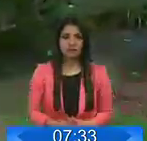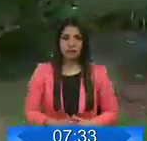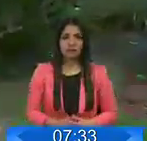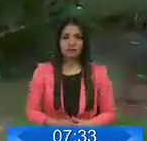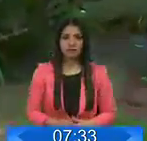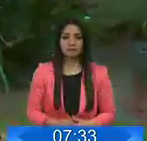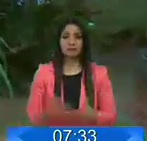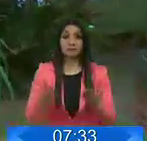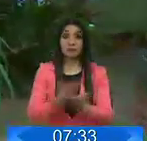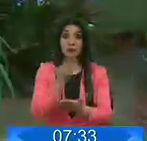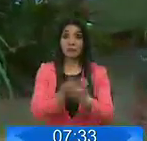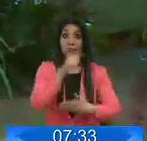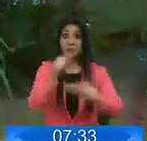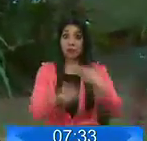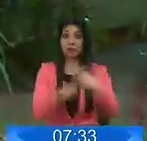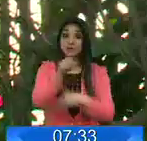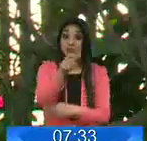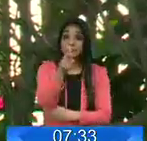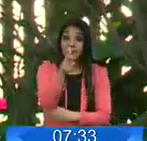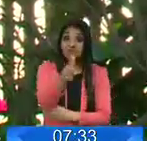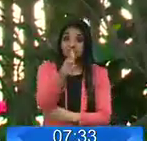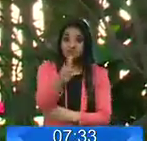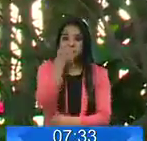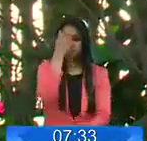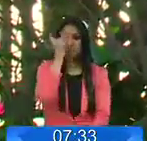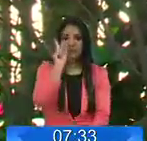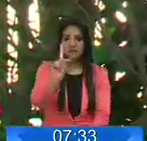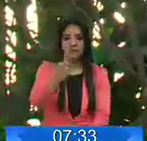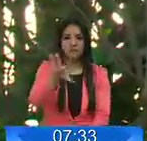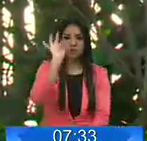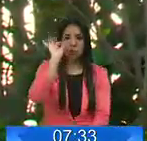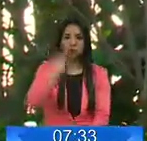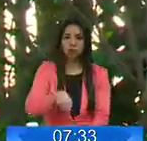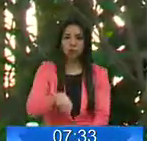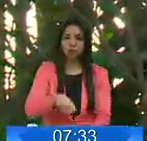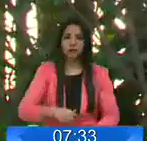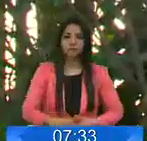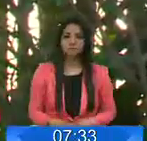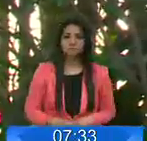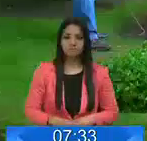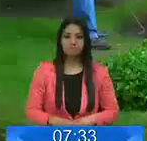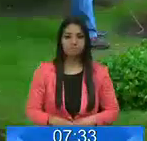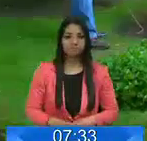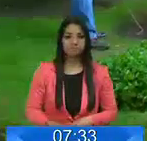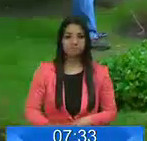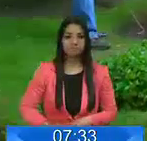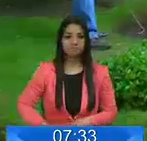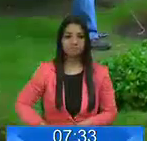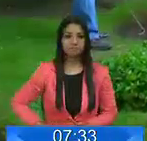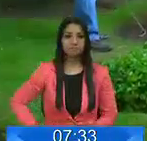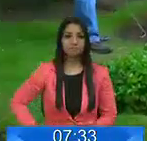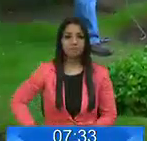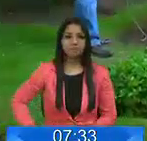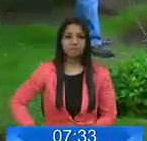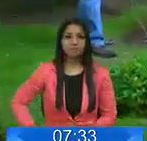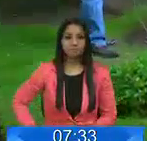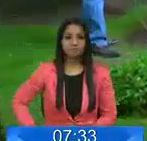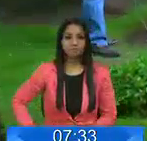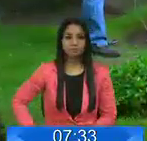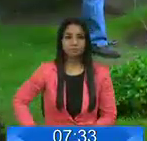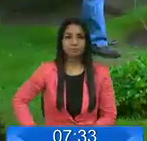que usted, amigo televidente, sabrá escoger de dónde salen las mejores, informó Héctor